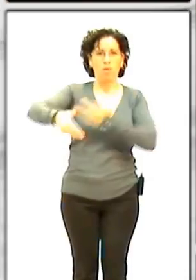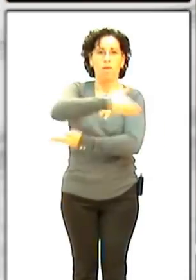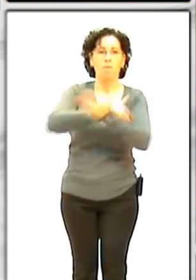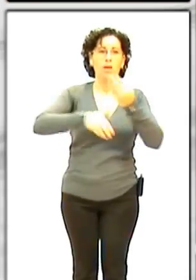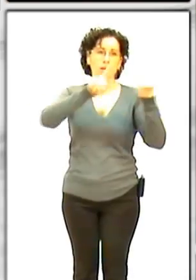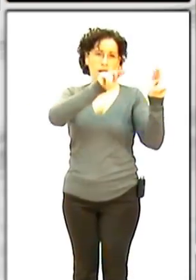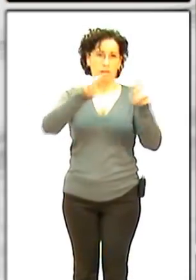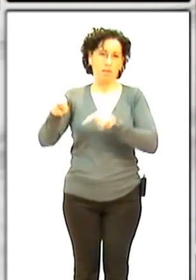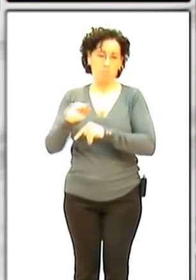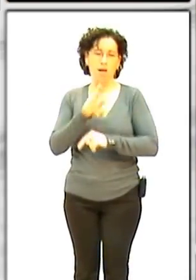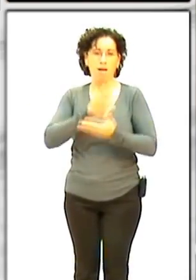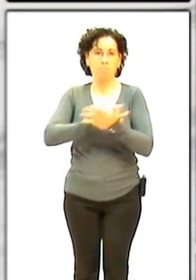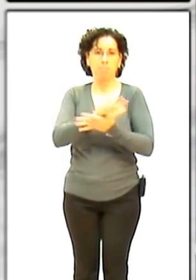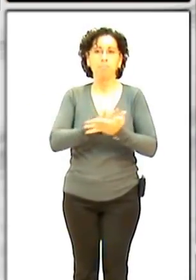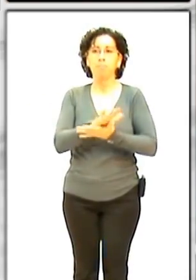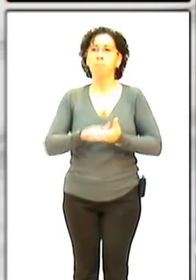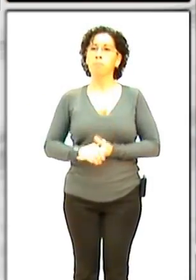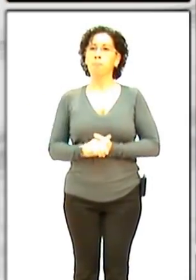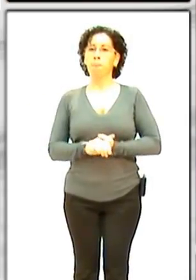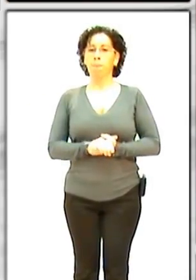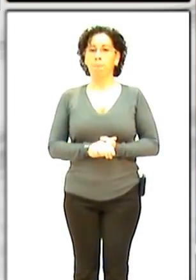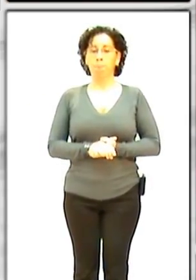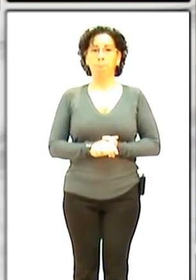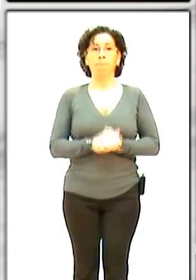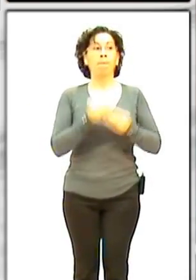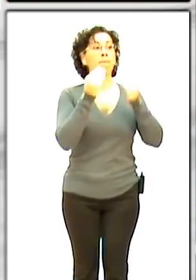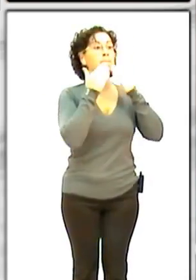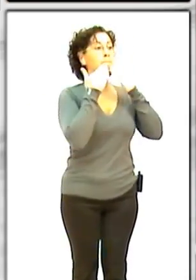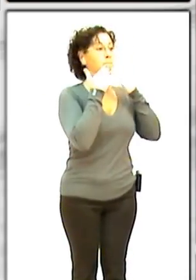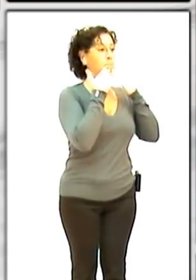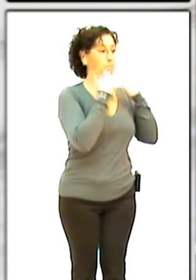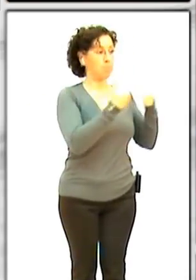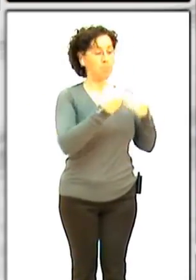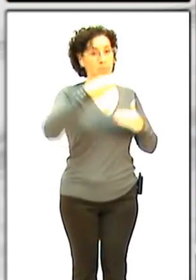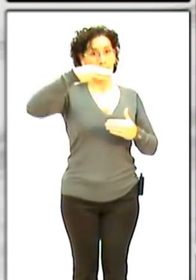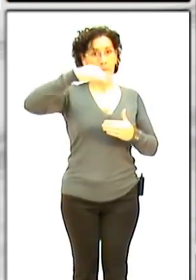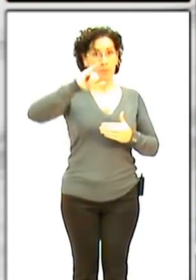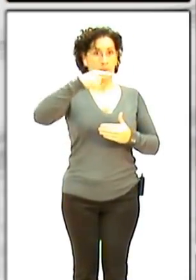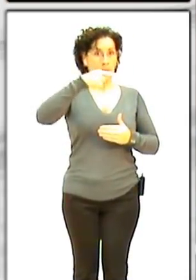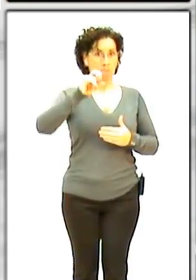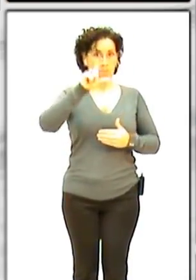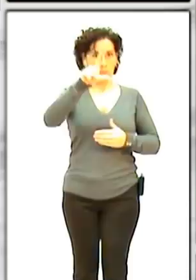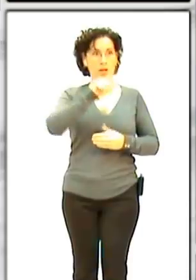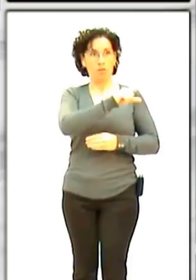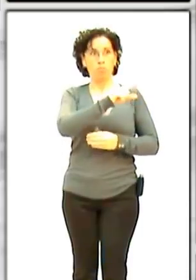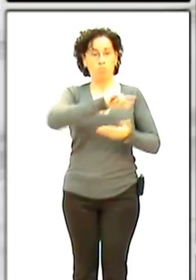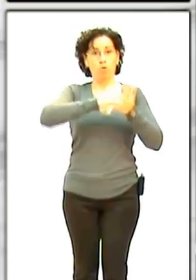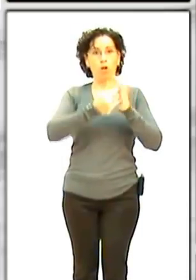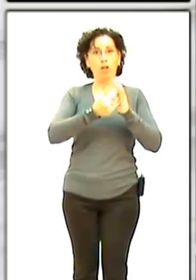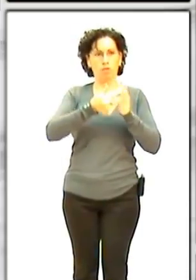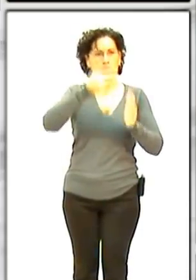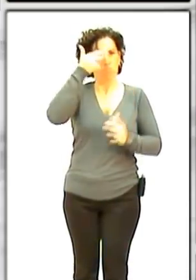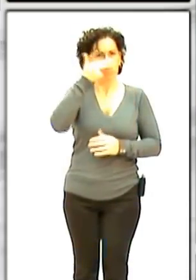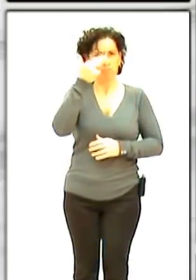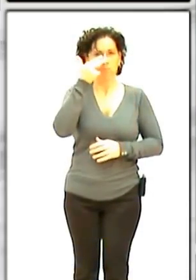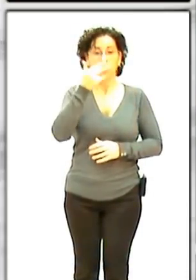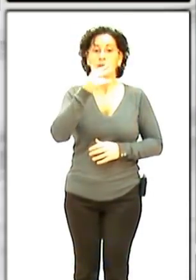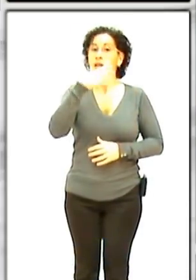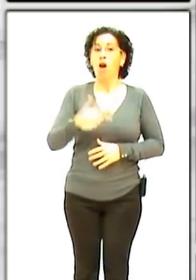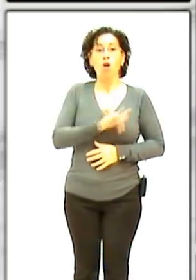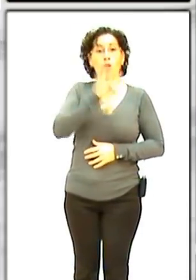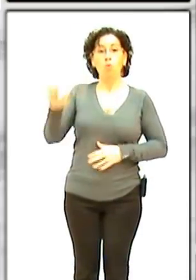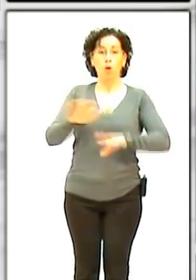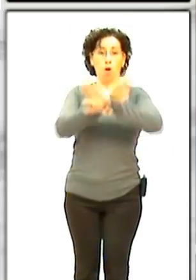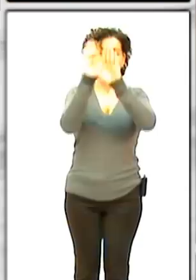otros temas, evidentemente. Muchas gracias, Miguel. Muy interesante el proyecto GeoAudio. Y por último